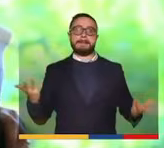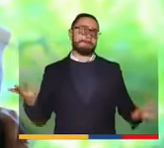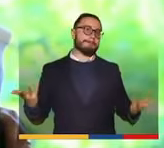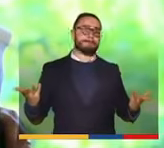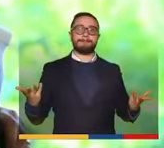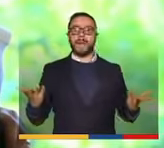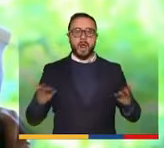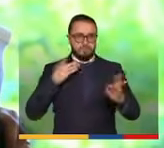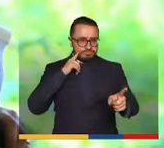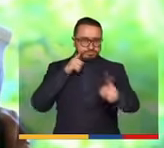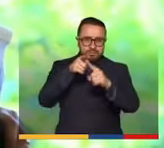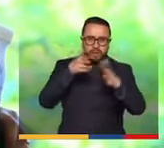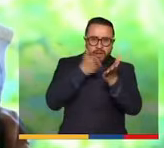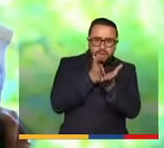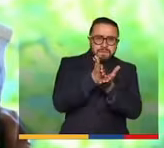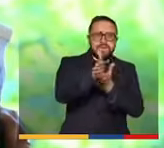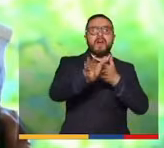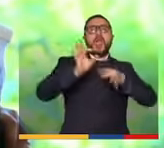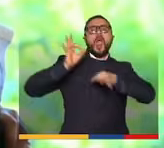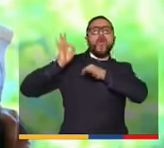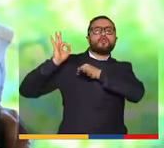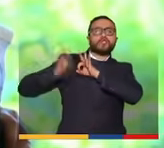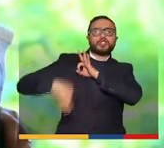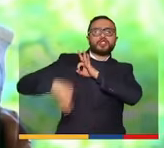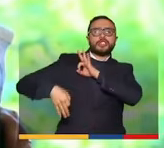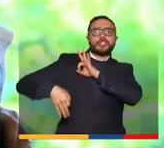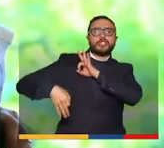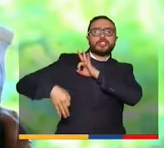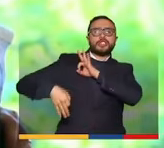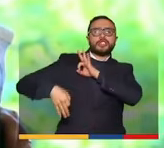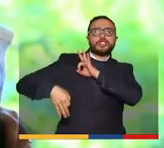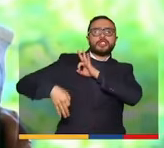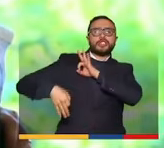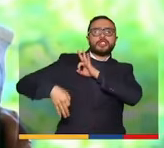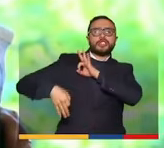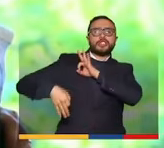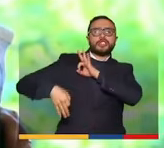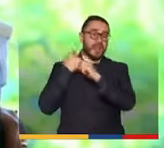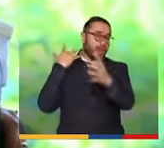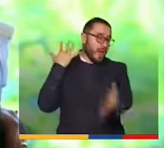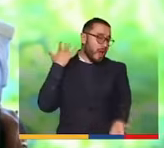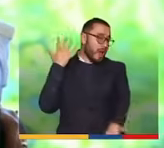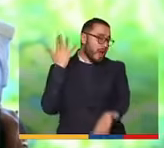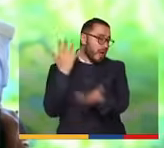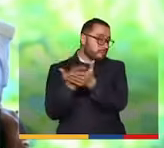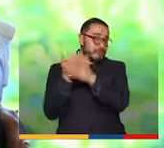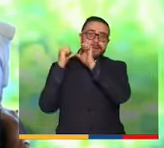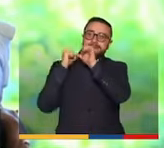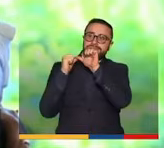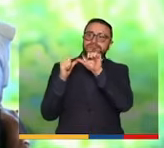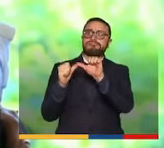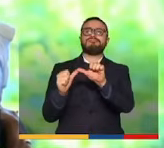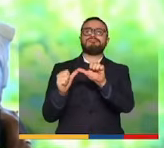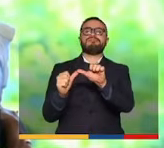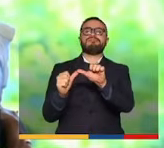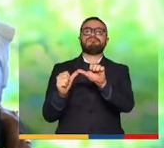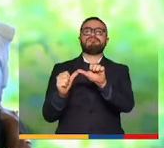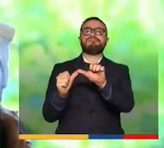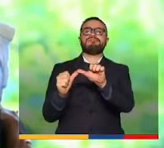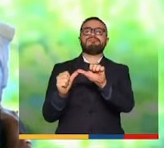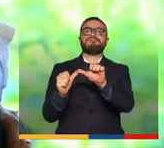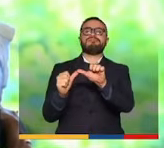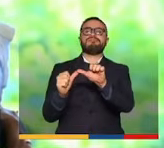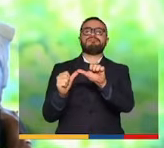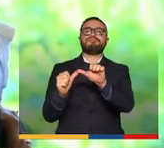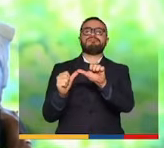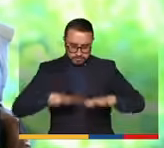de injusticia que desde hace siglos tenemos aquí. Porque es que esta tierra no le